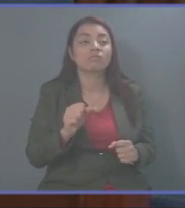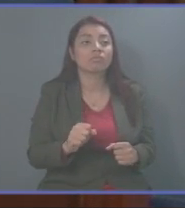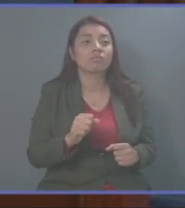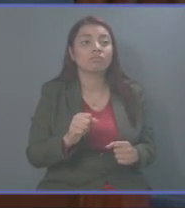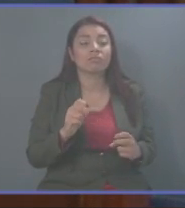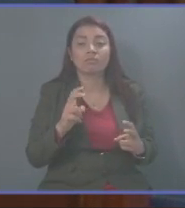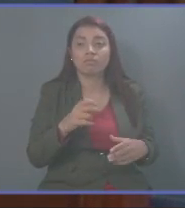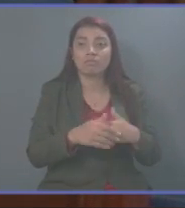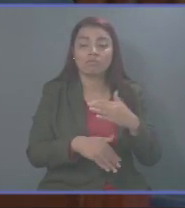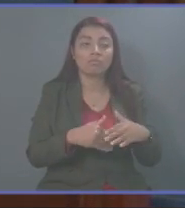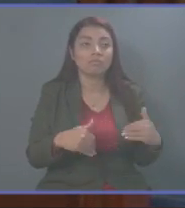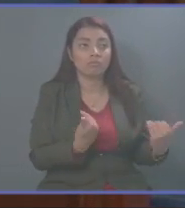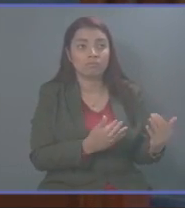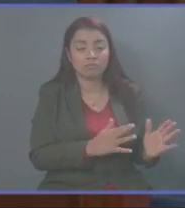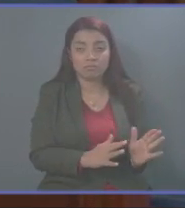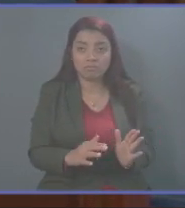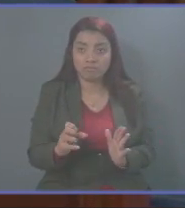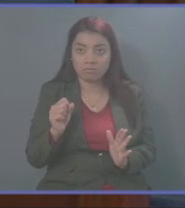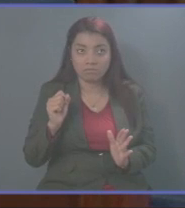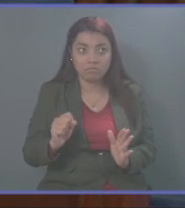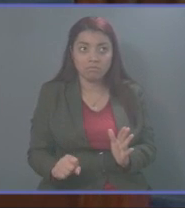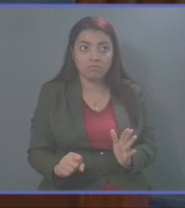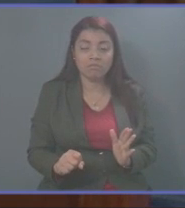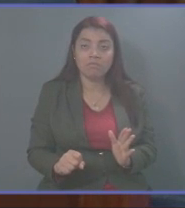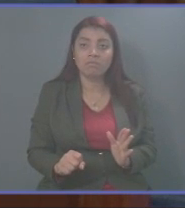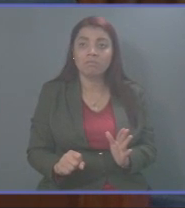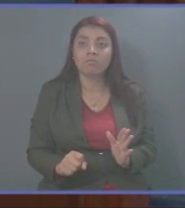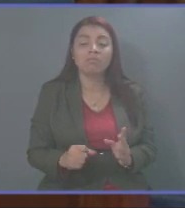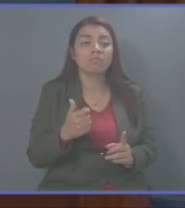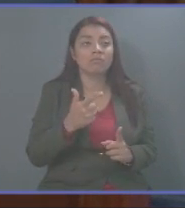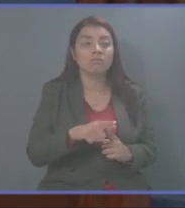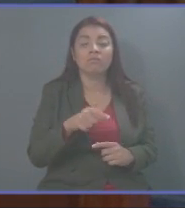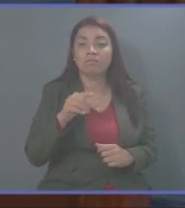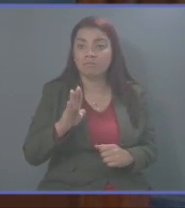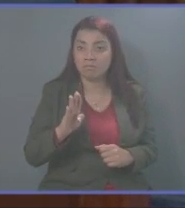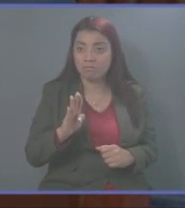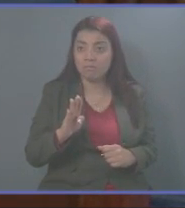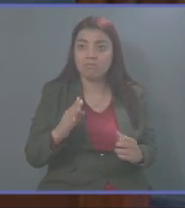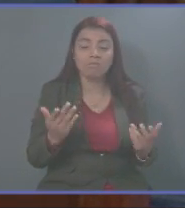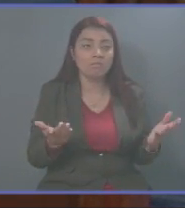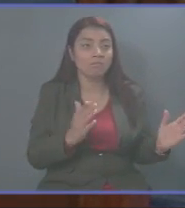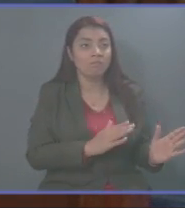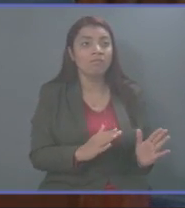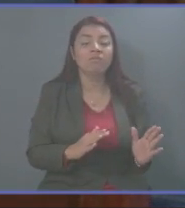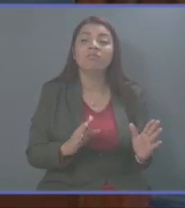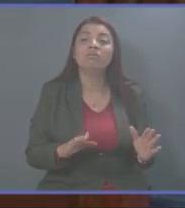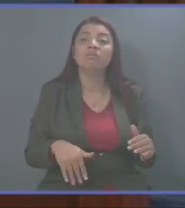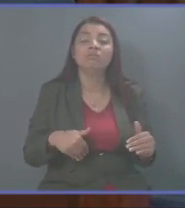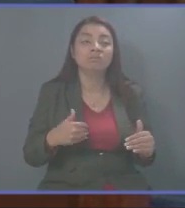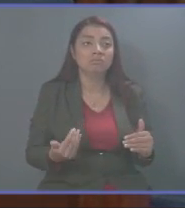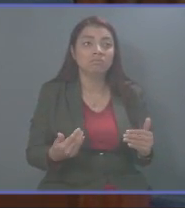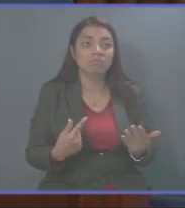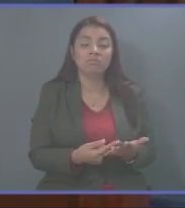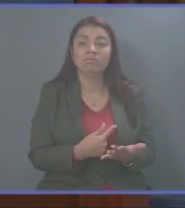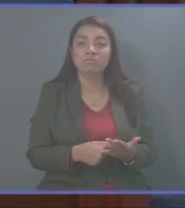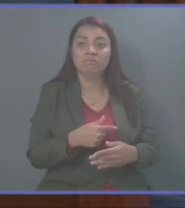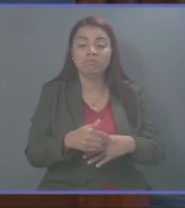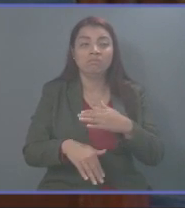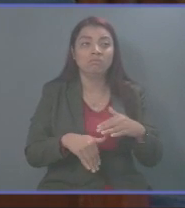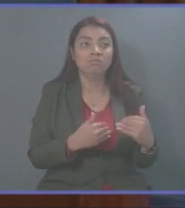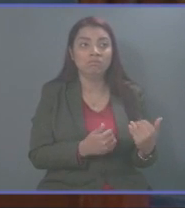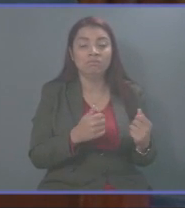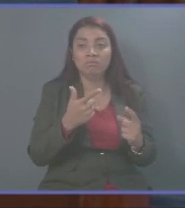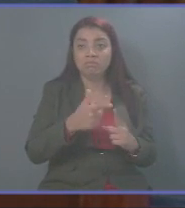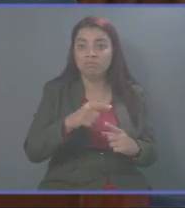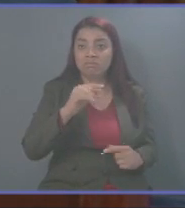máximo de la generación de residuos desde la fuente. Literal B, preparación para la reutilización de los residuos generados. Literal